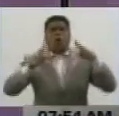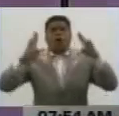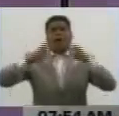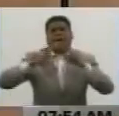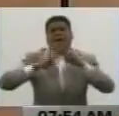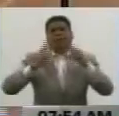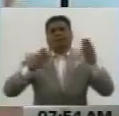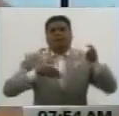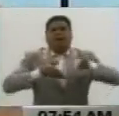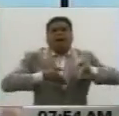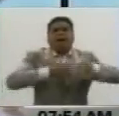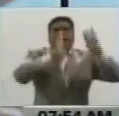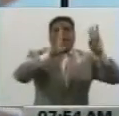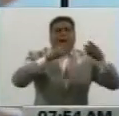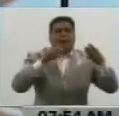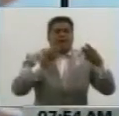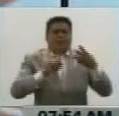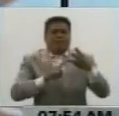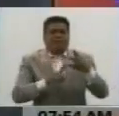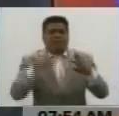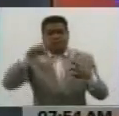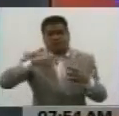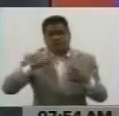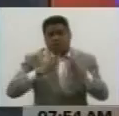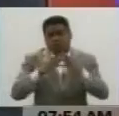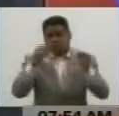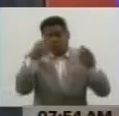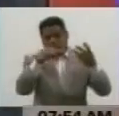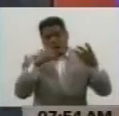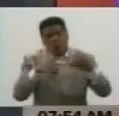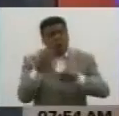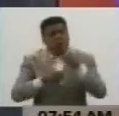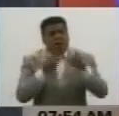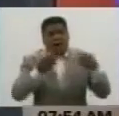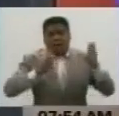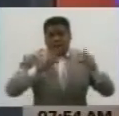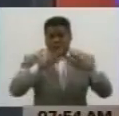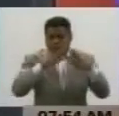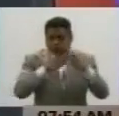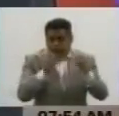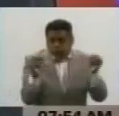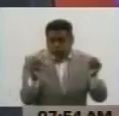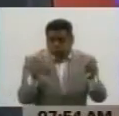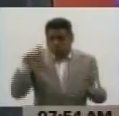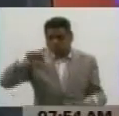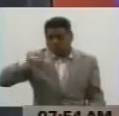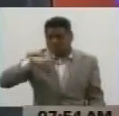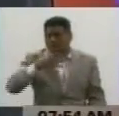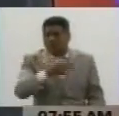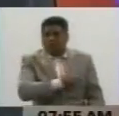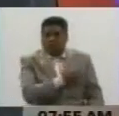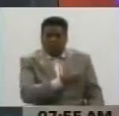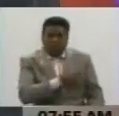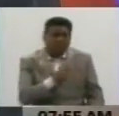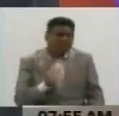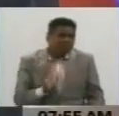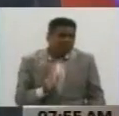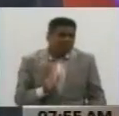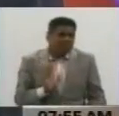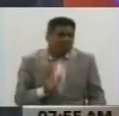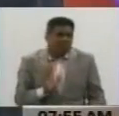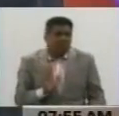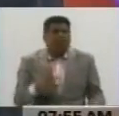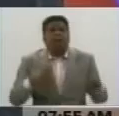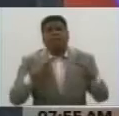sea, necesitamos los materiales para lograr todos los objetivos que la propia sociedad requiere. Pero también necesitamos